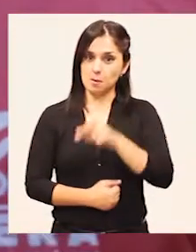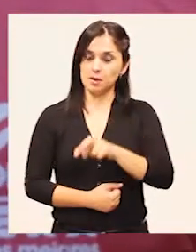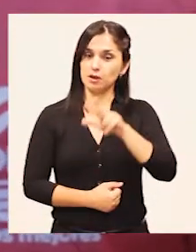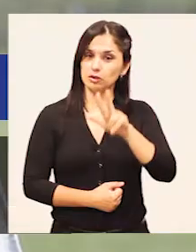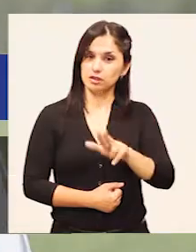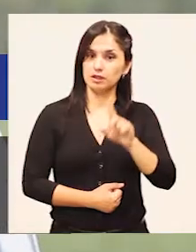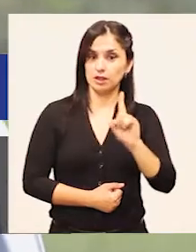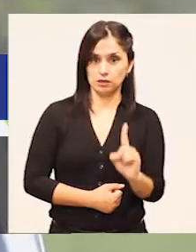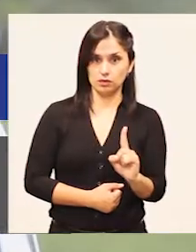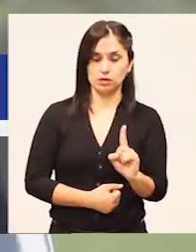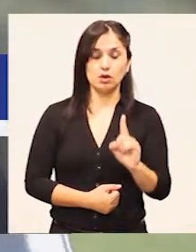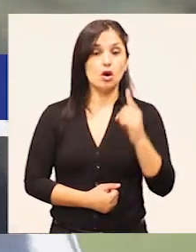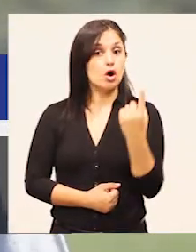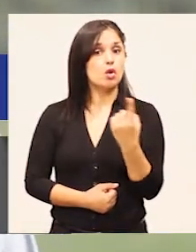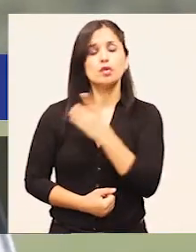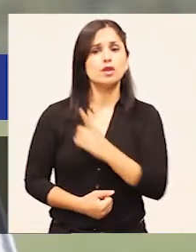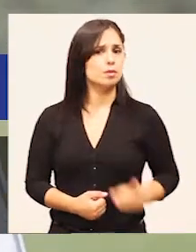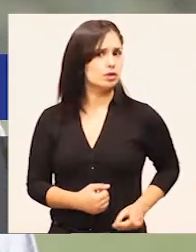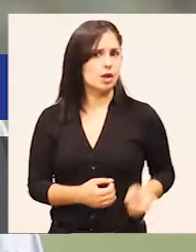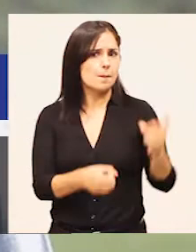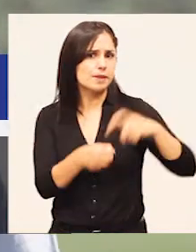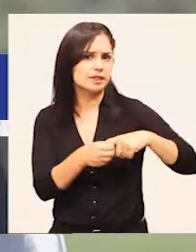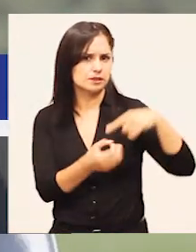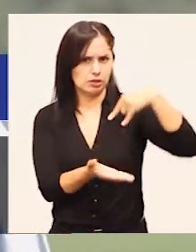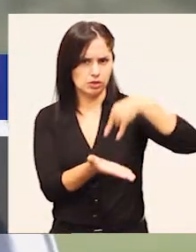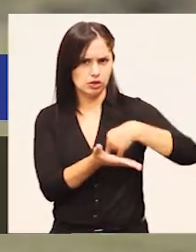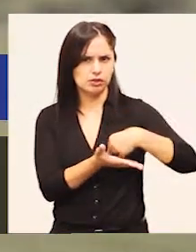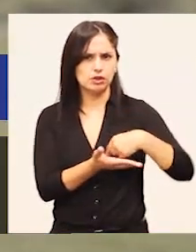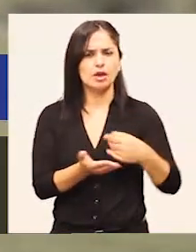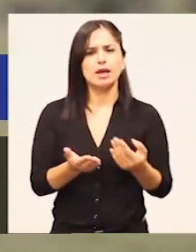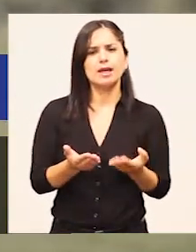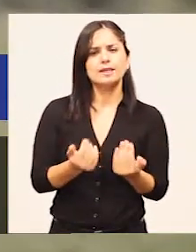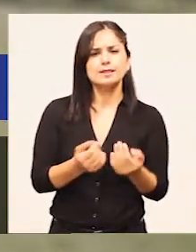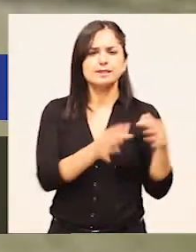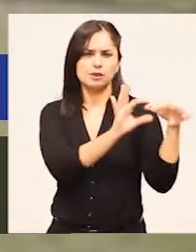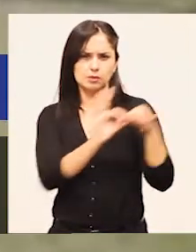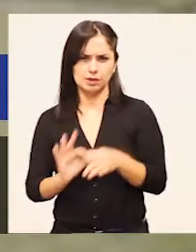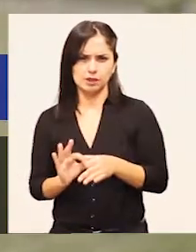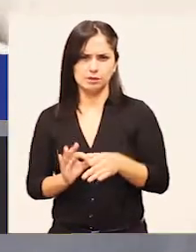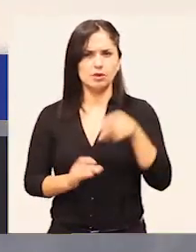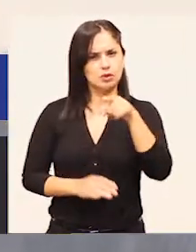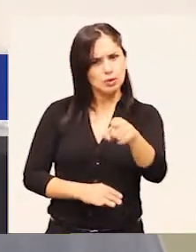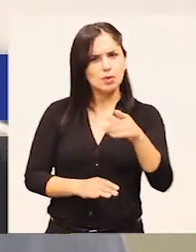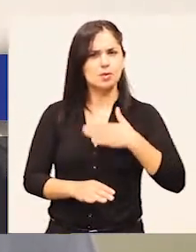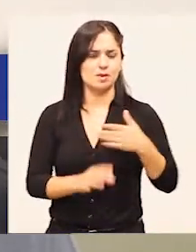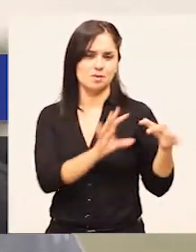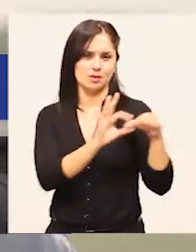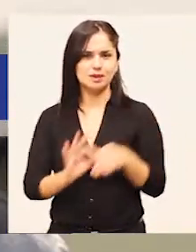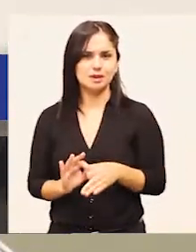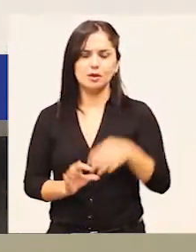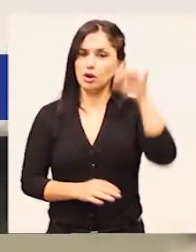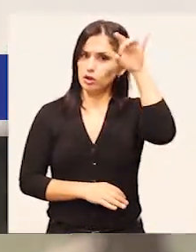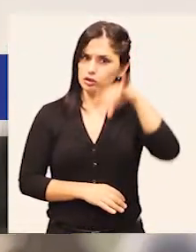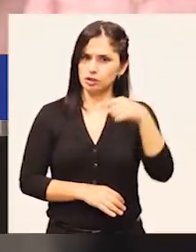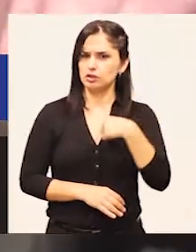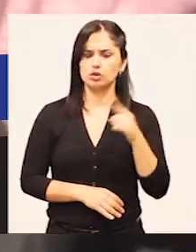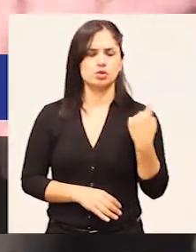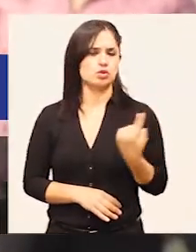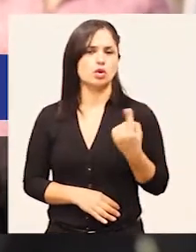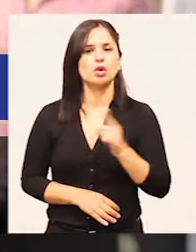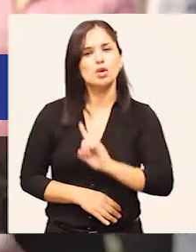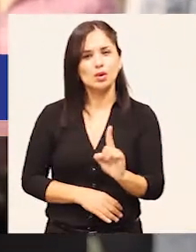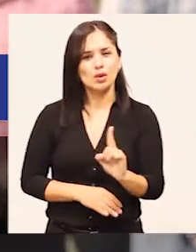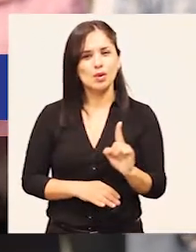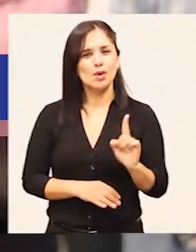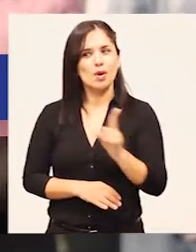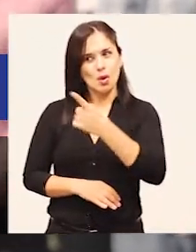Antonio Coloma. Un diputado, para estar en el Congreso, tiene que tener una causa. La mía, eres tú. Y lo sé porque no estoy solo.